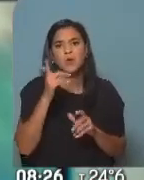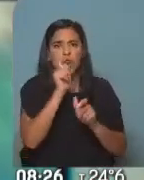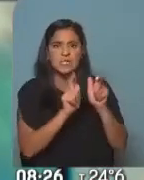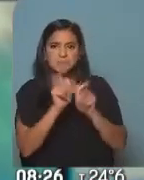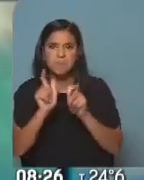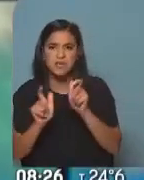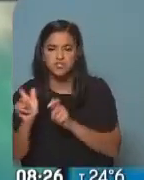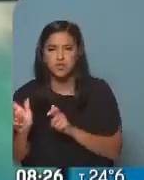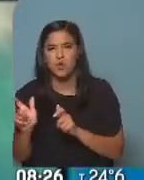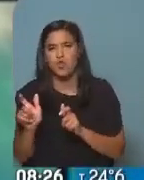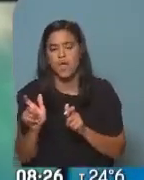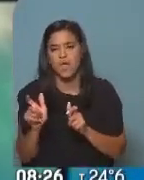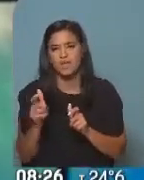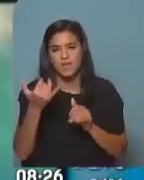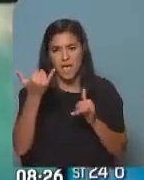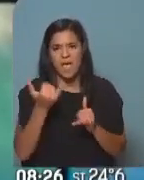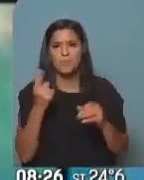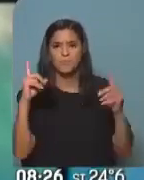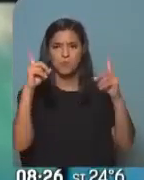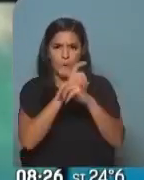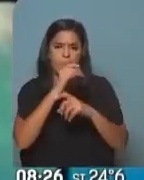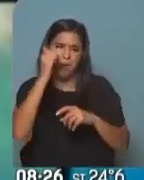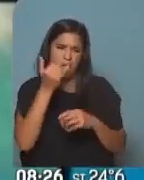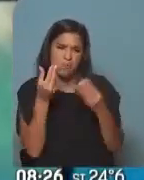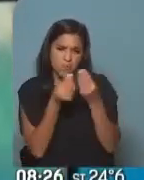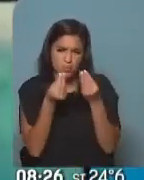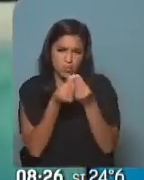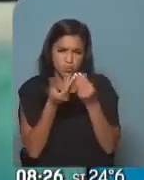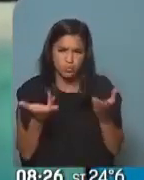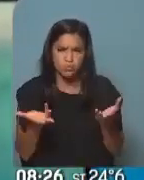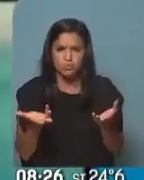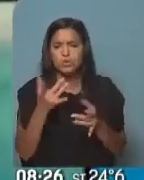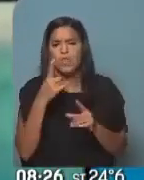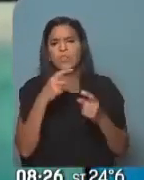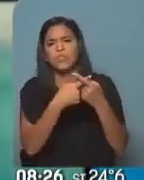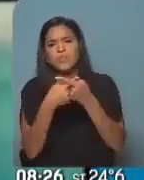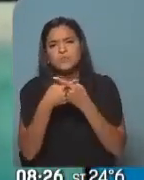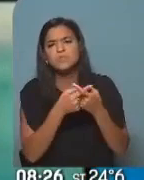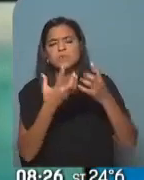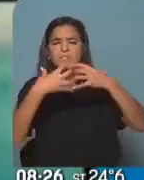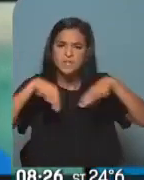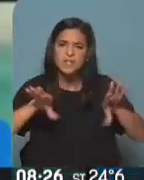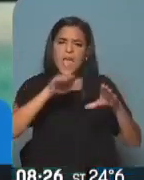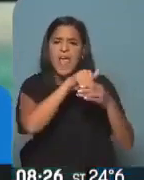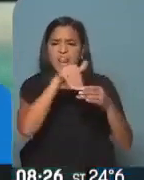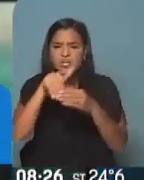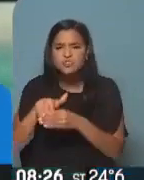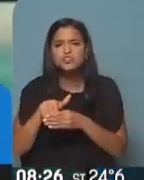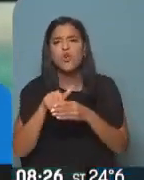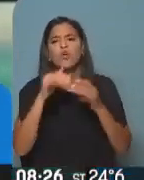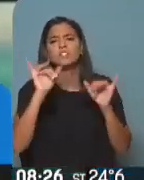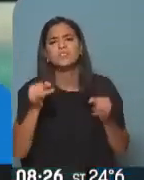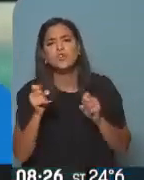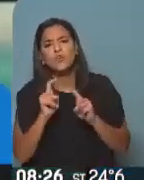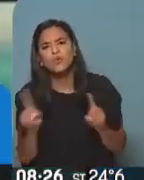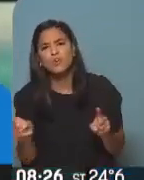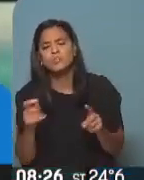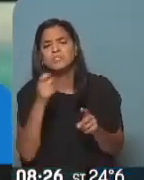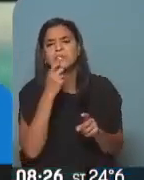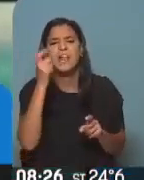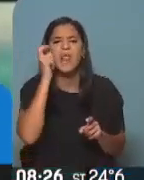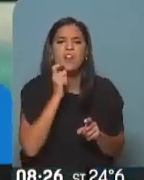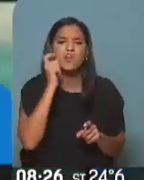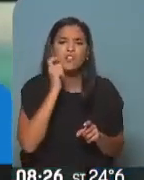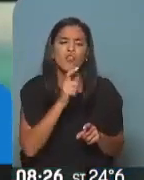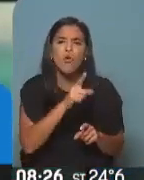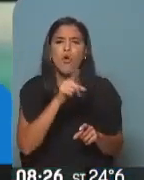¿no? Hay un montón de problemas en este país, ¿no? Y se está discutiendo si desdoblamos las elecciones, si en La Rioja una